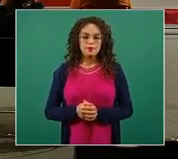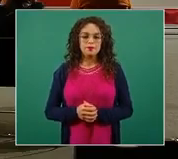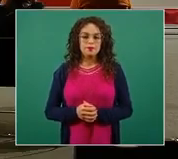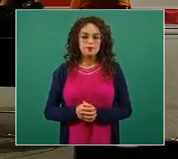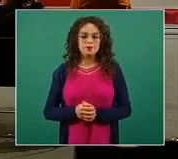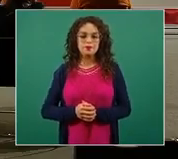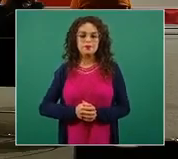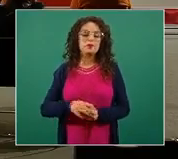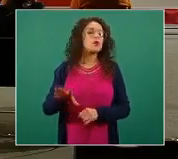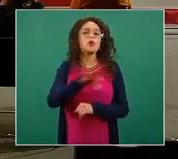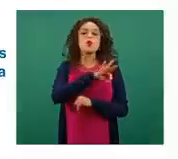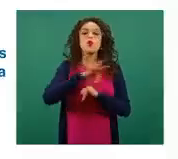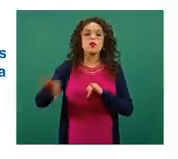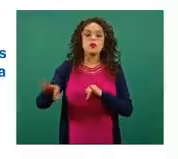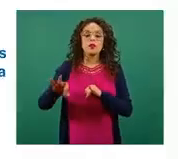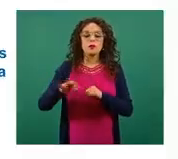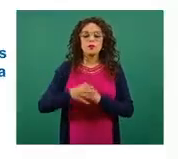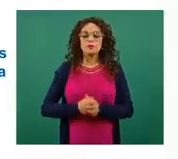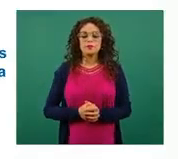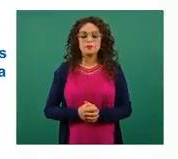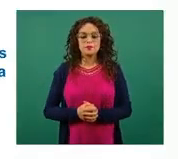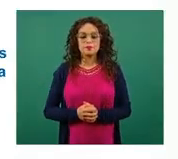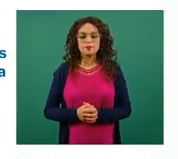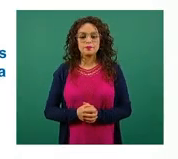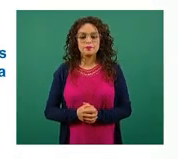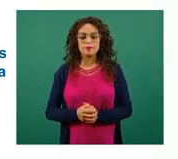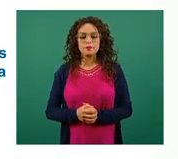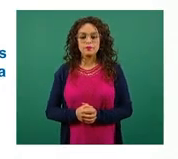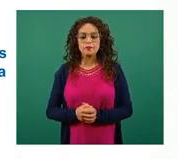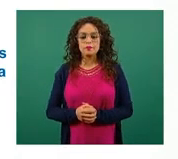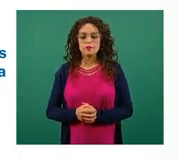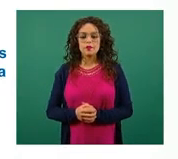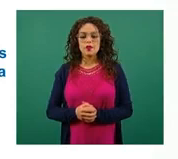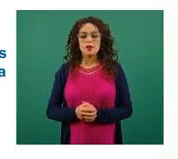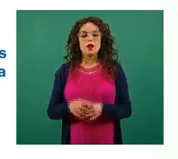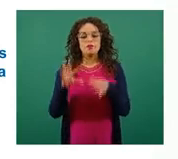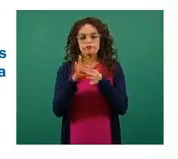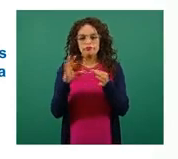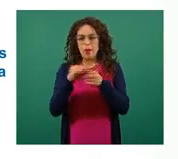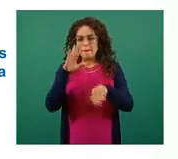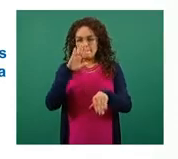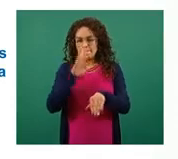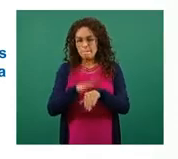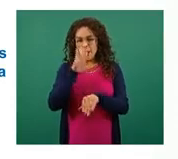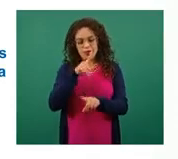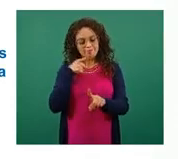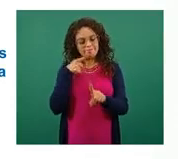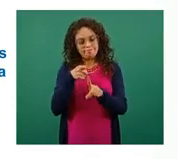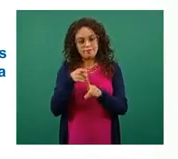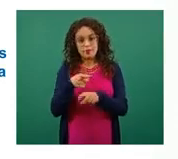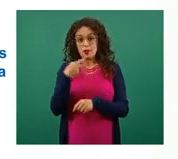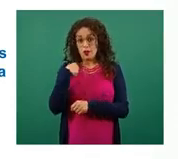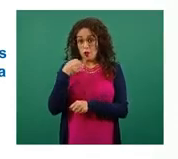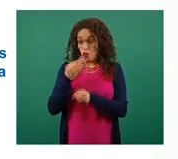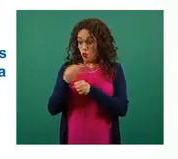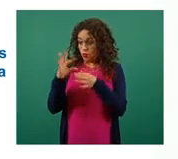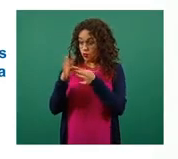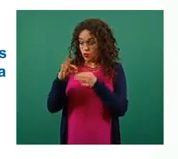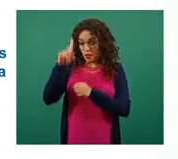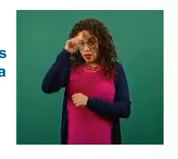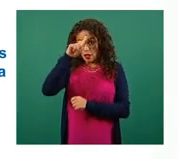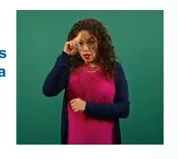Para finalizar, quiero hacer un énfasis que estas recomendaciones son de carácter